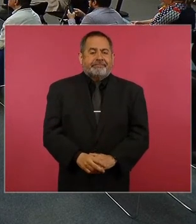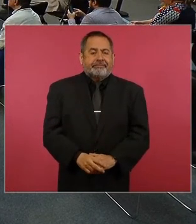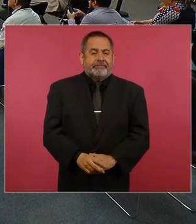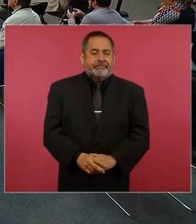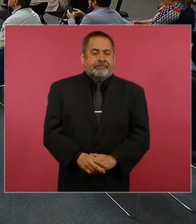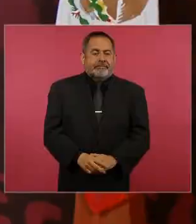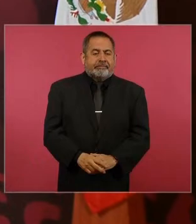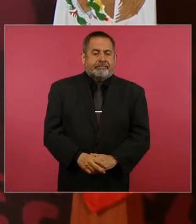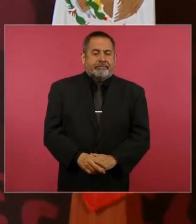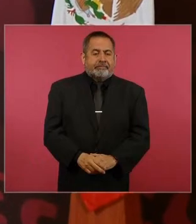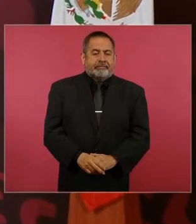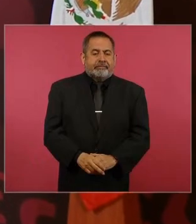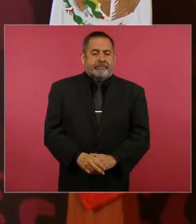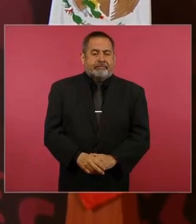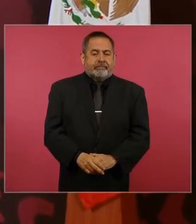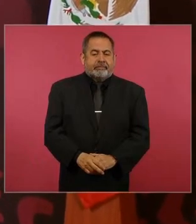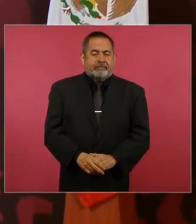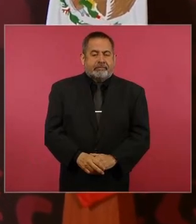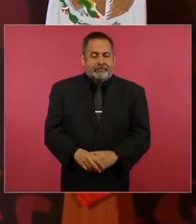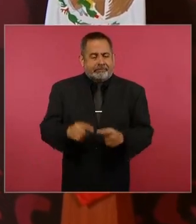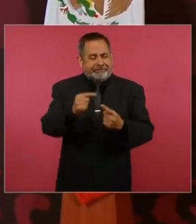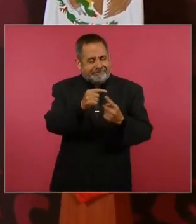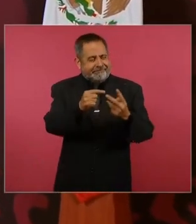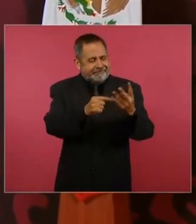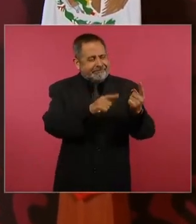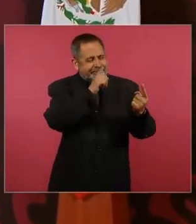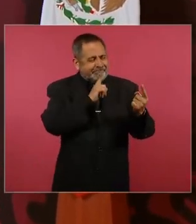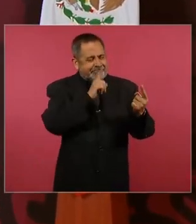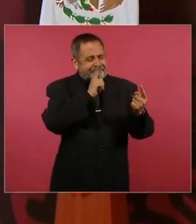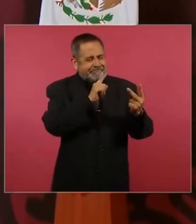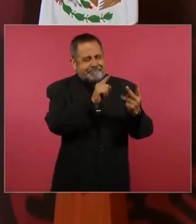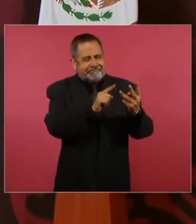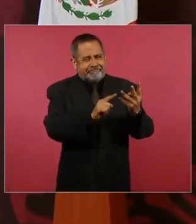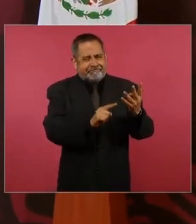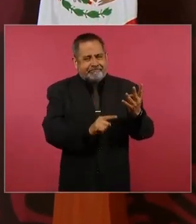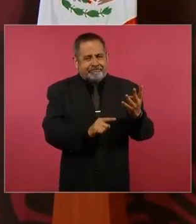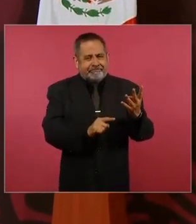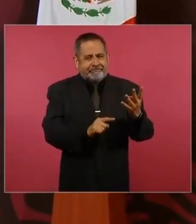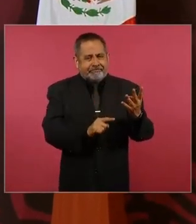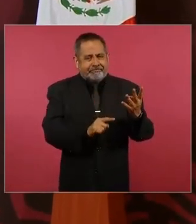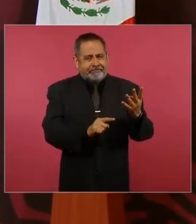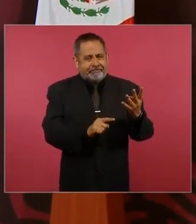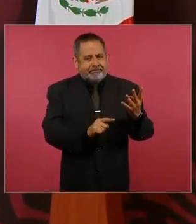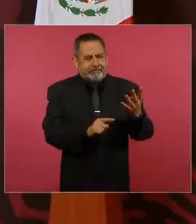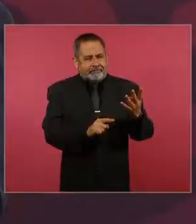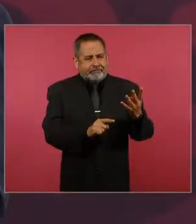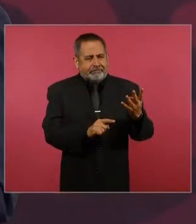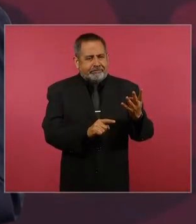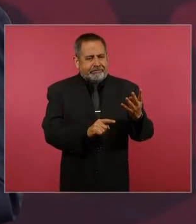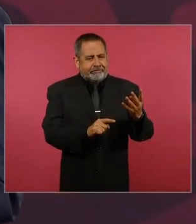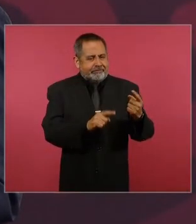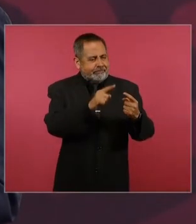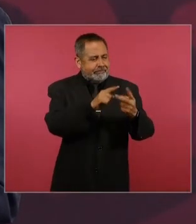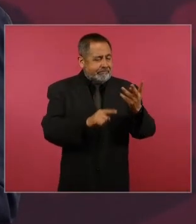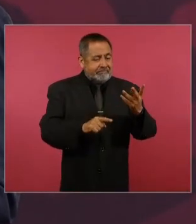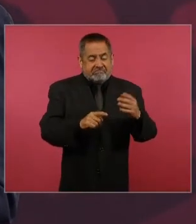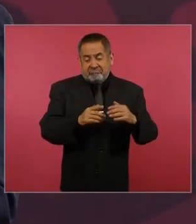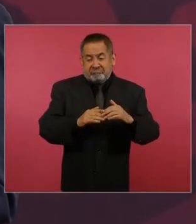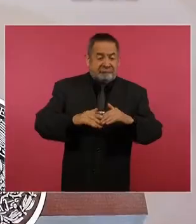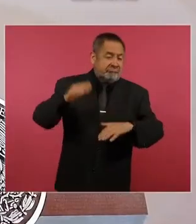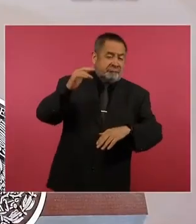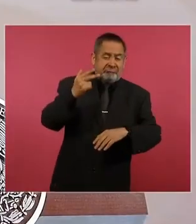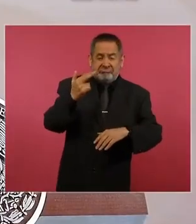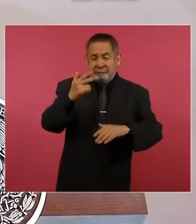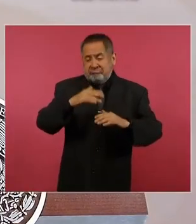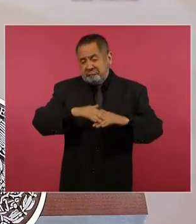Por todas estas mentiras, ¿no? De que se va a ir la 25 a